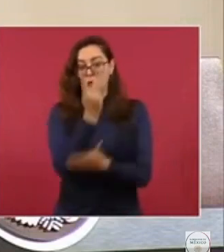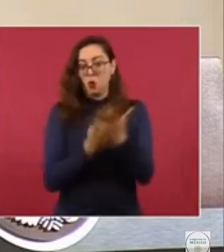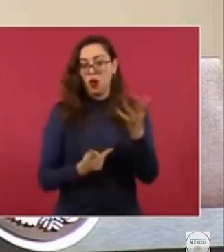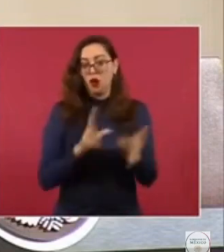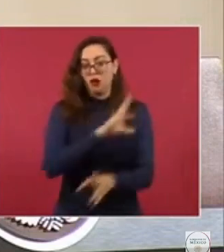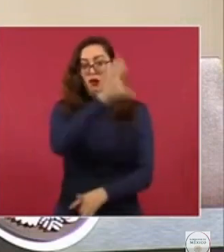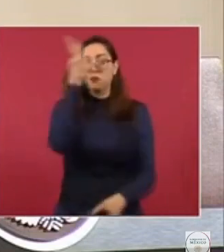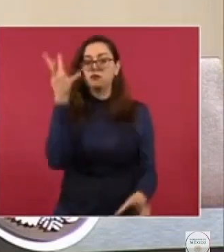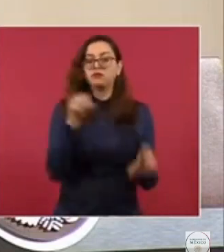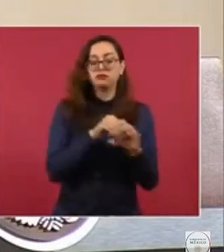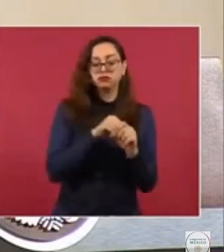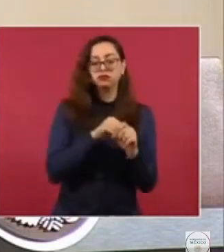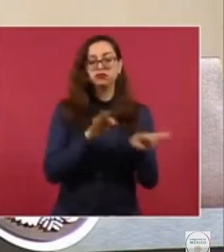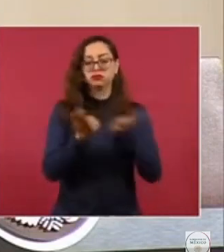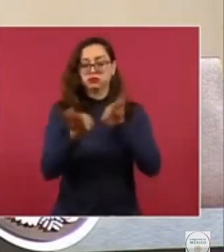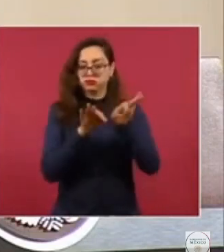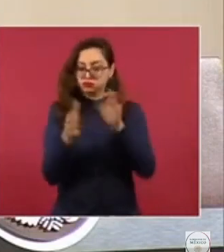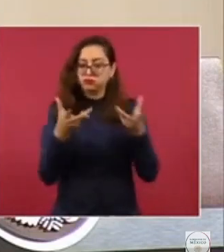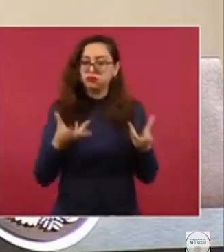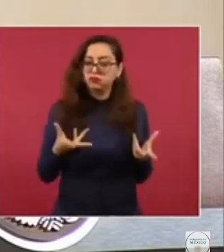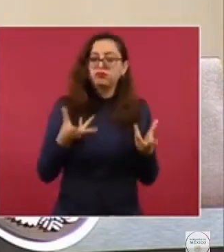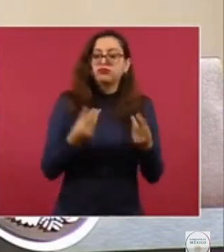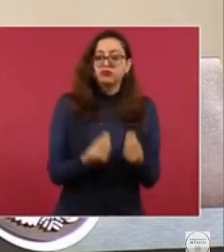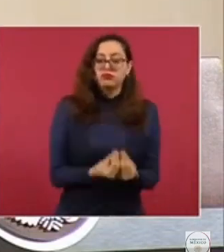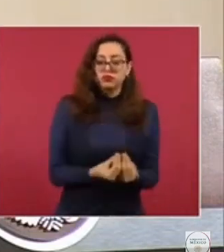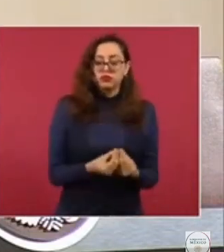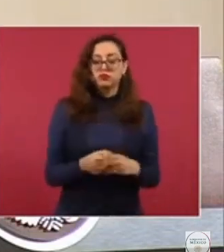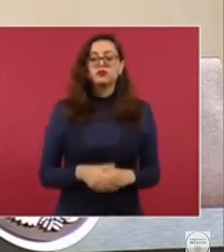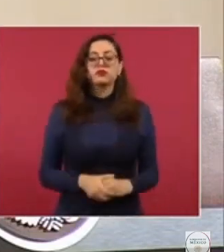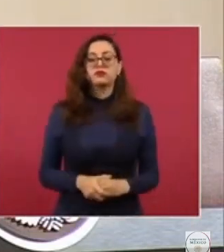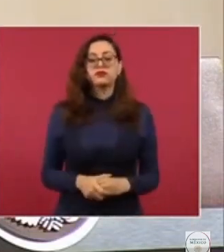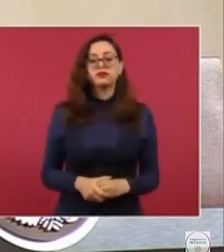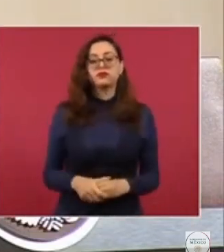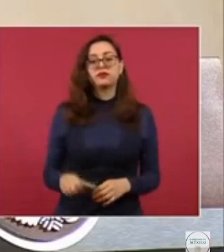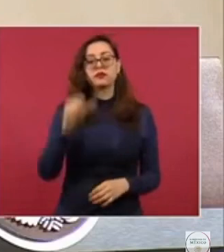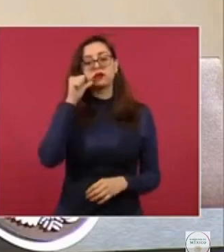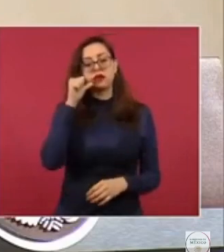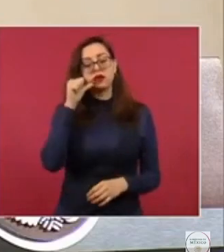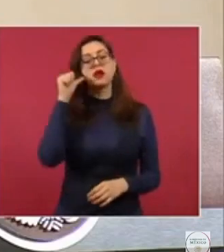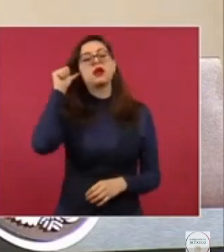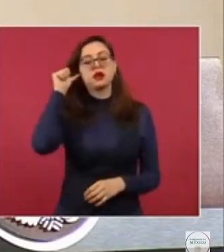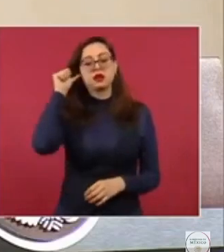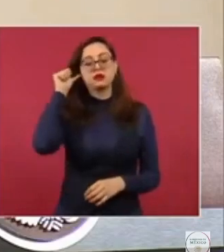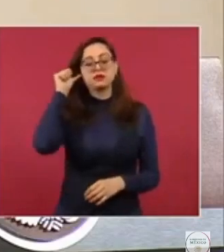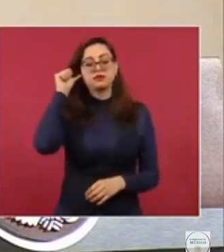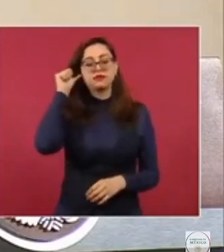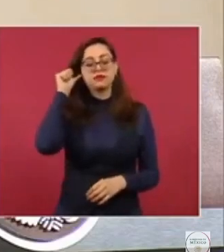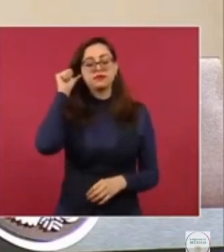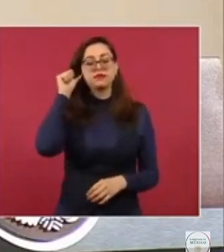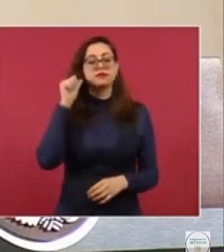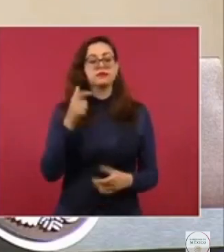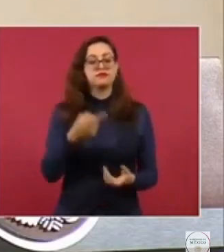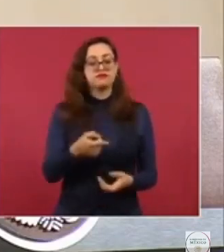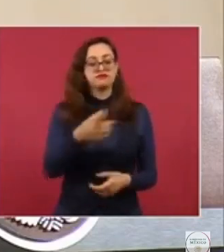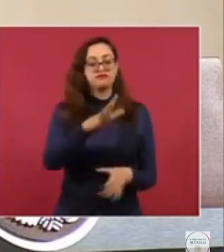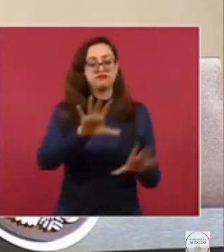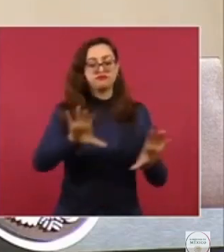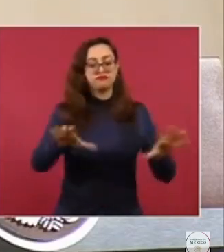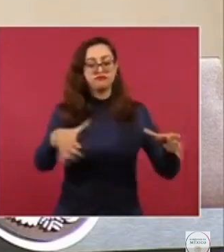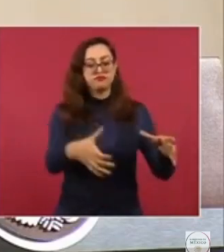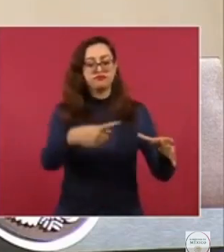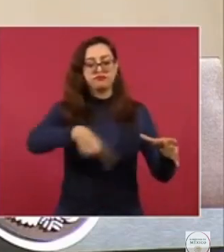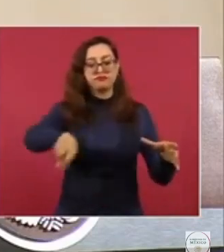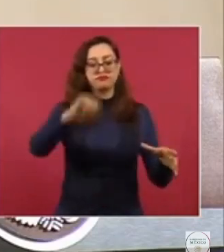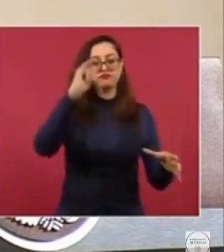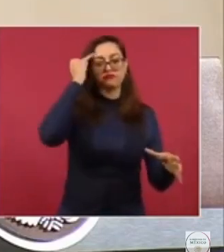director May. El día de ayer, atendiendo a la vinculación con las comunidades en el entorno,